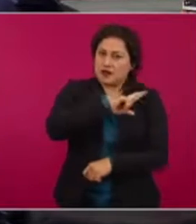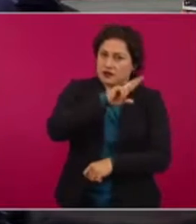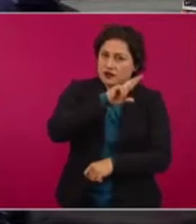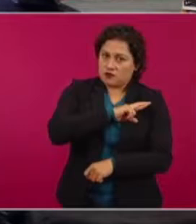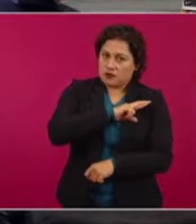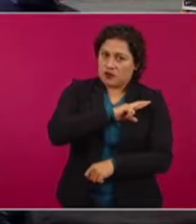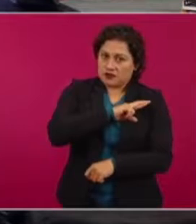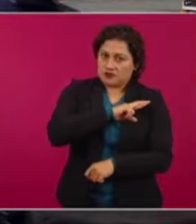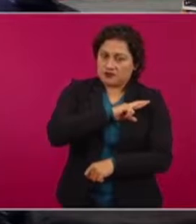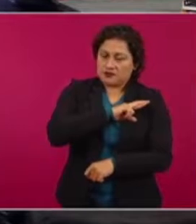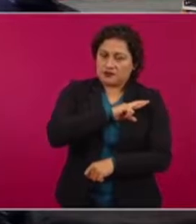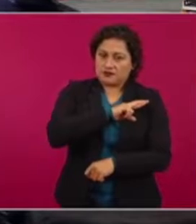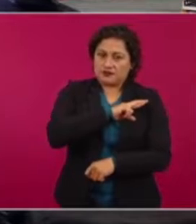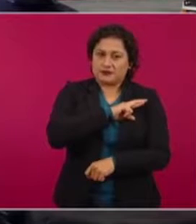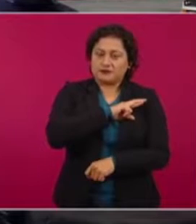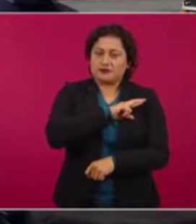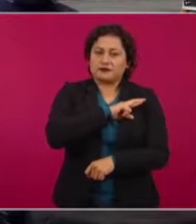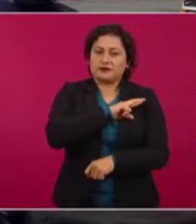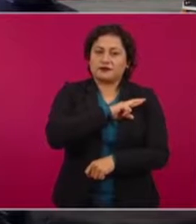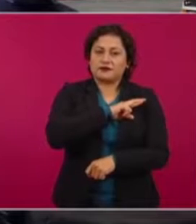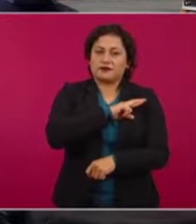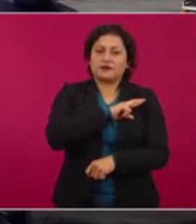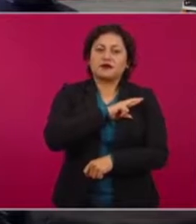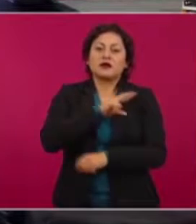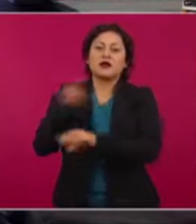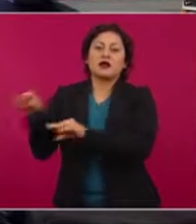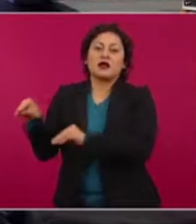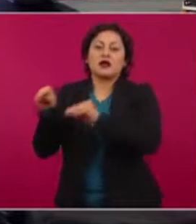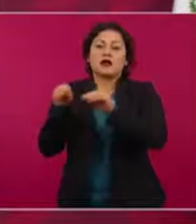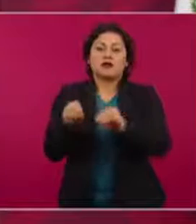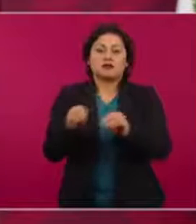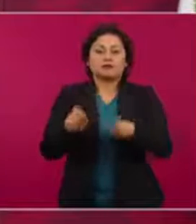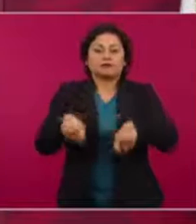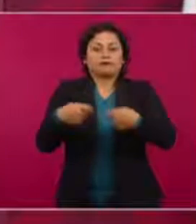trasladaron a la Comisión Federal de Electricidad.